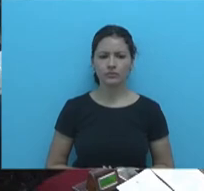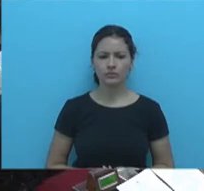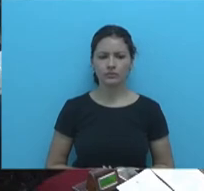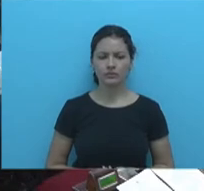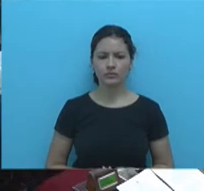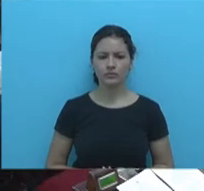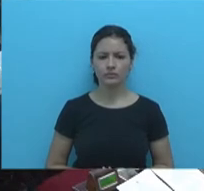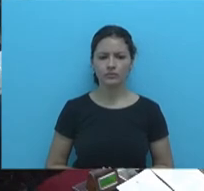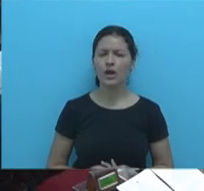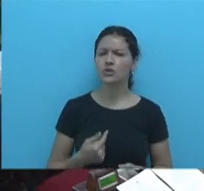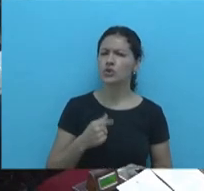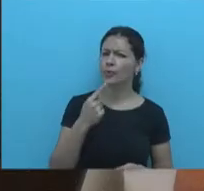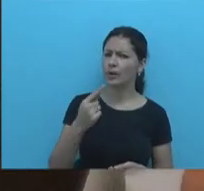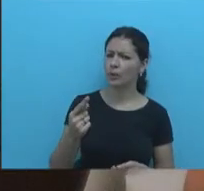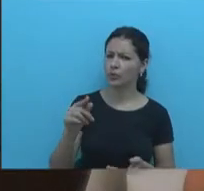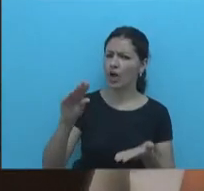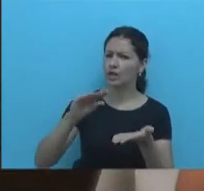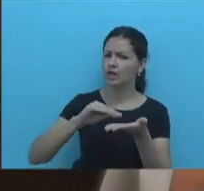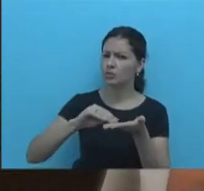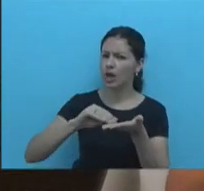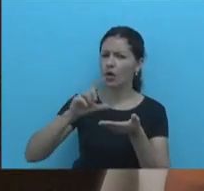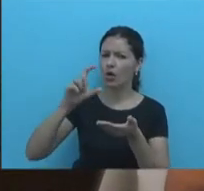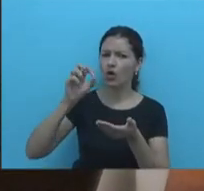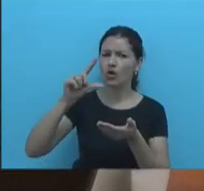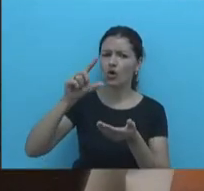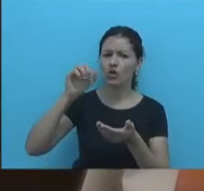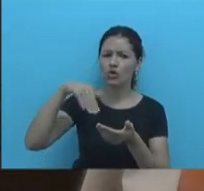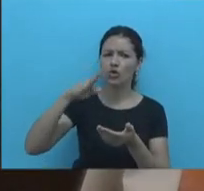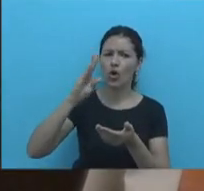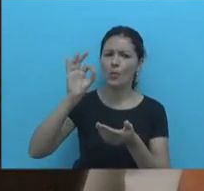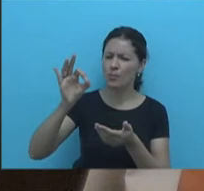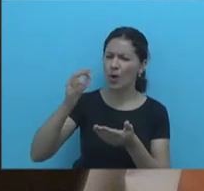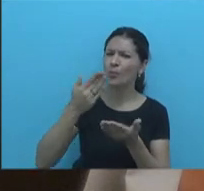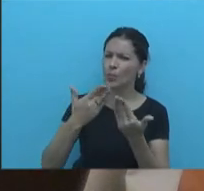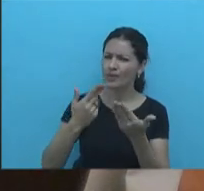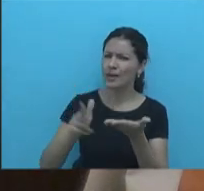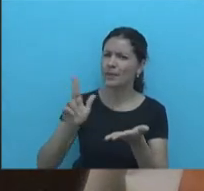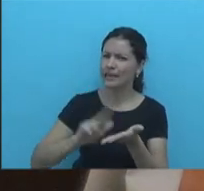diputado Colombo, que vos habías dicho, si me lo puedes repetir.